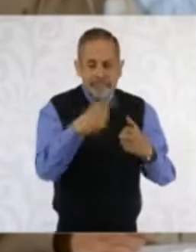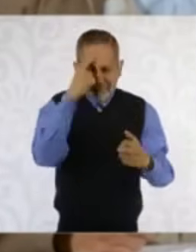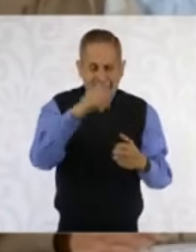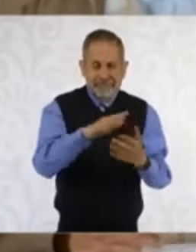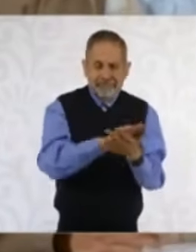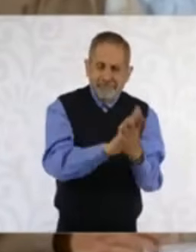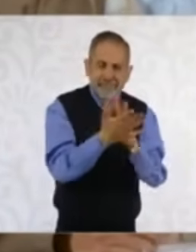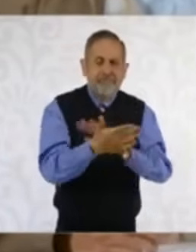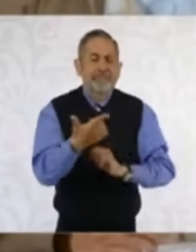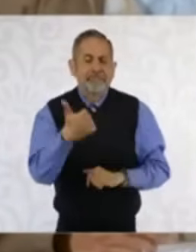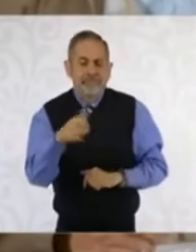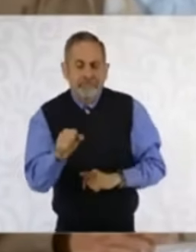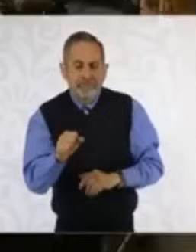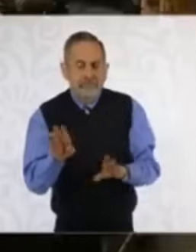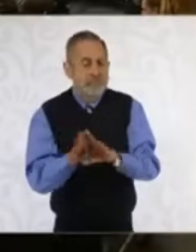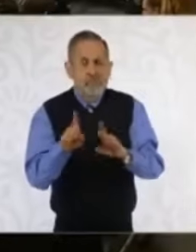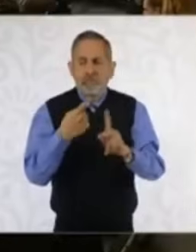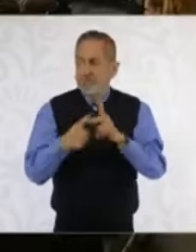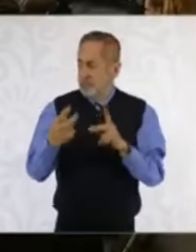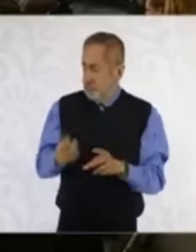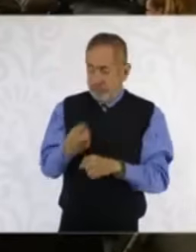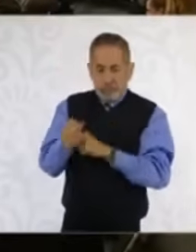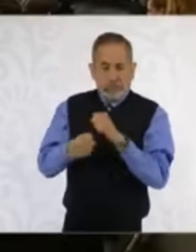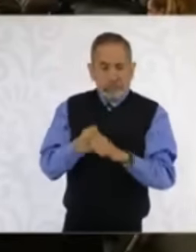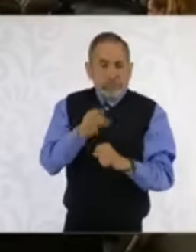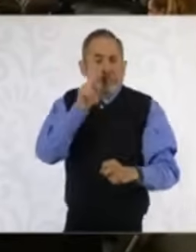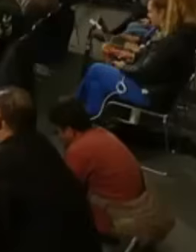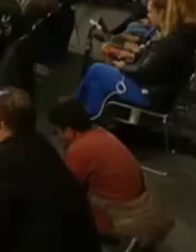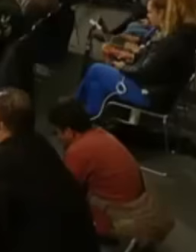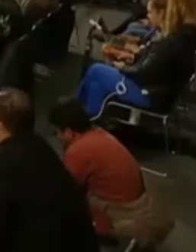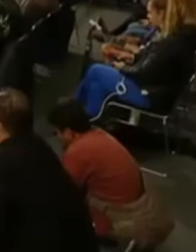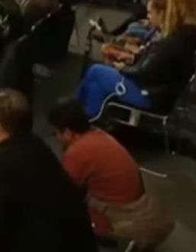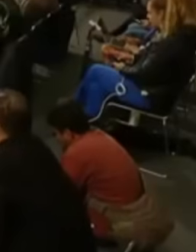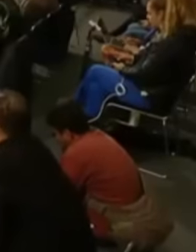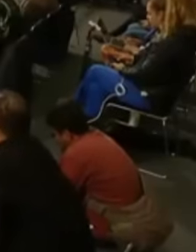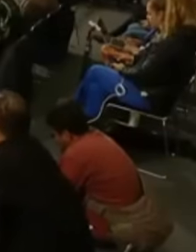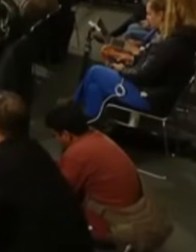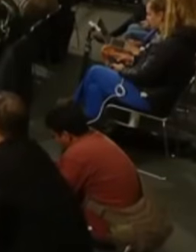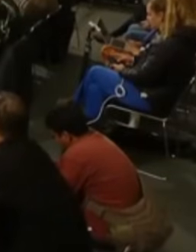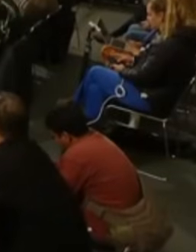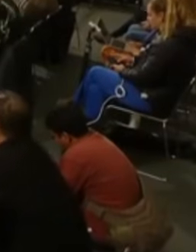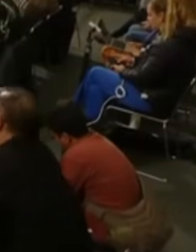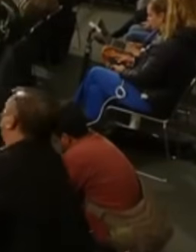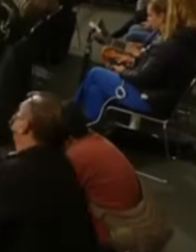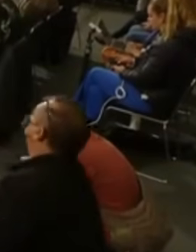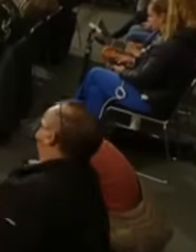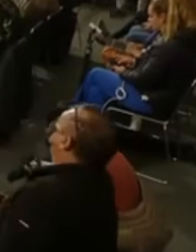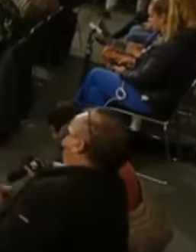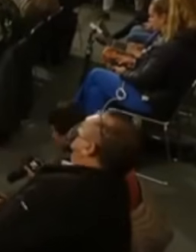listas? Estaban planeadas para este año, pero parece que hay algunos retrasos.